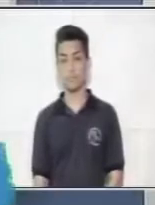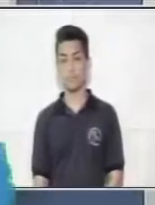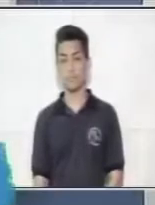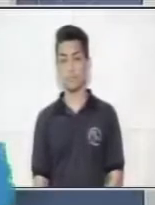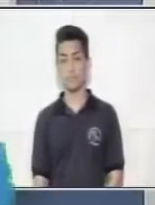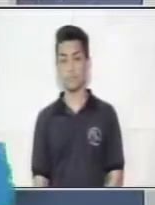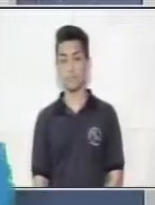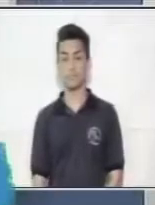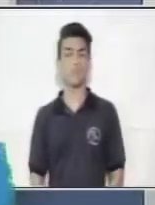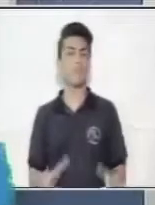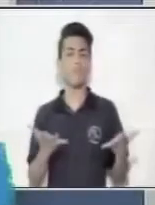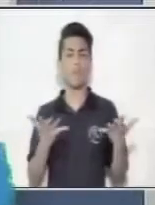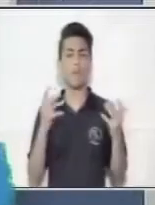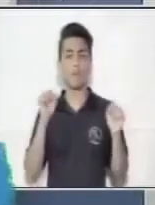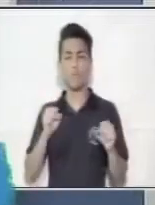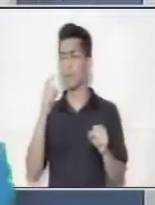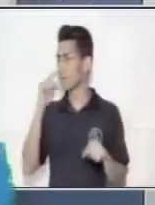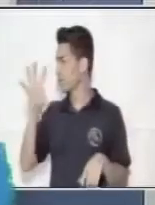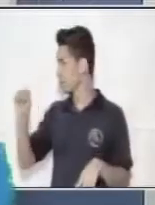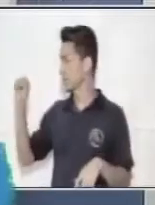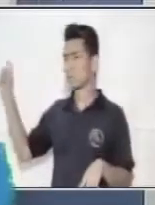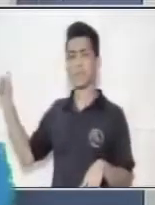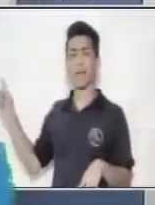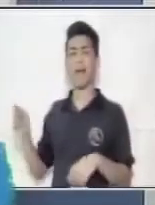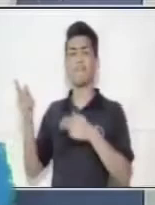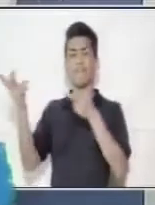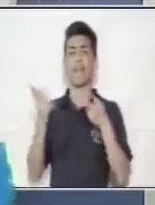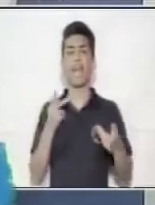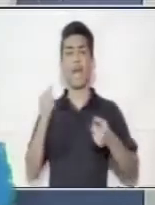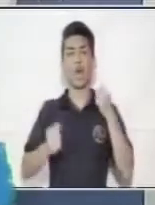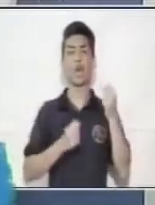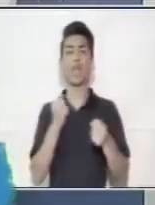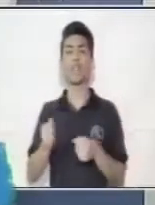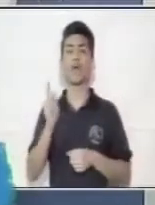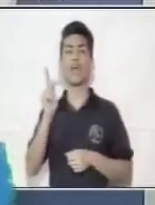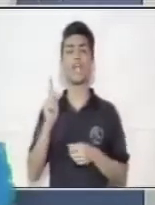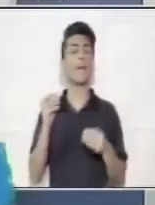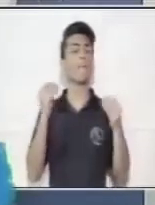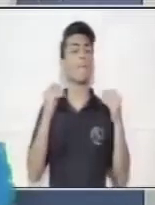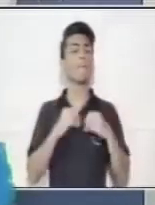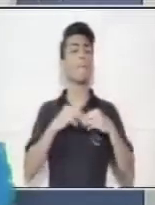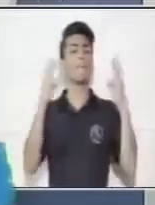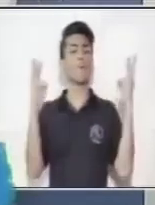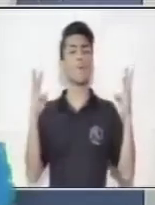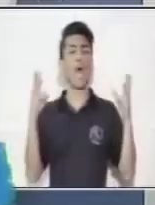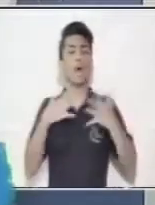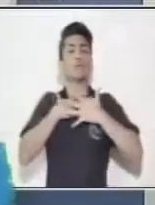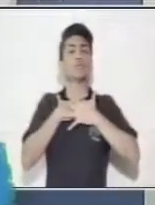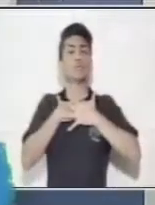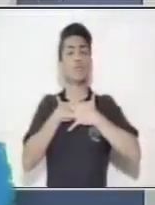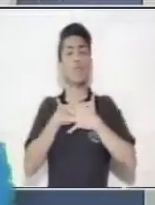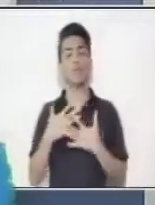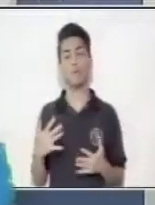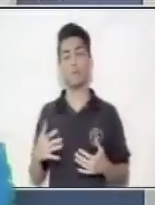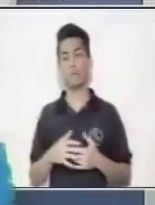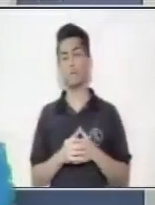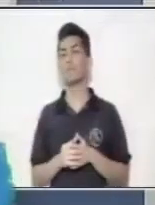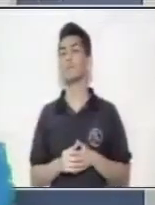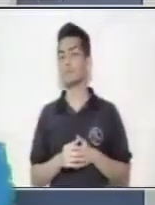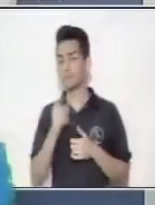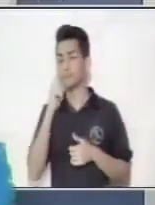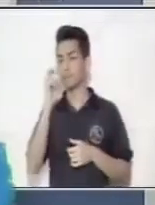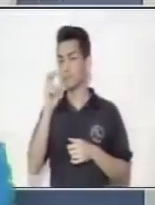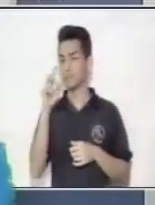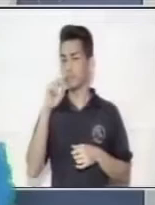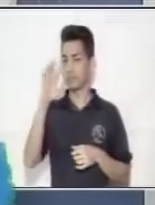¿Qué podemos identificar dentro de esta oración? Venían corriendo y muy asustados. Por